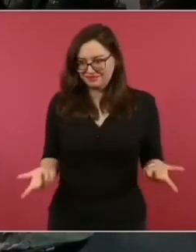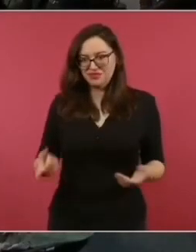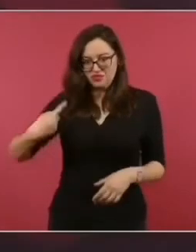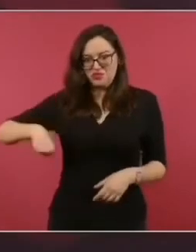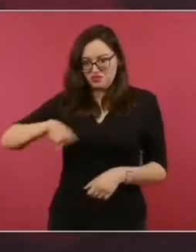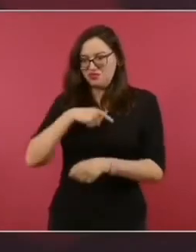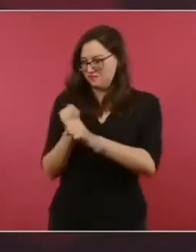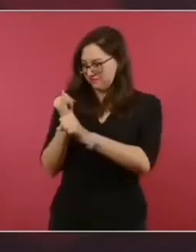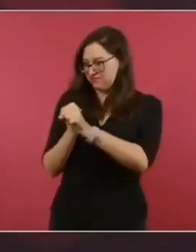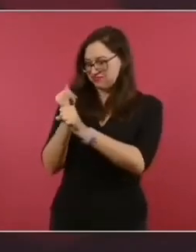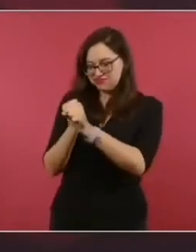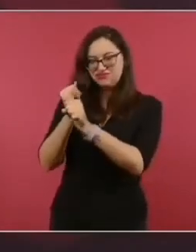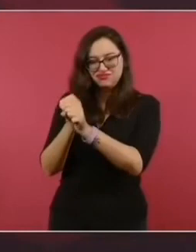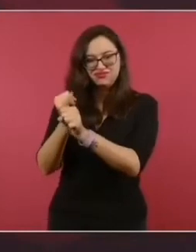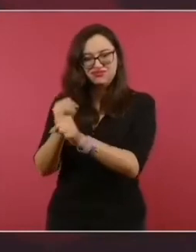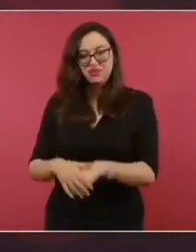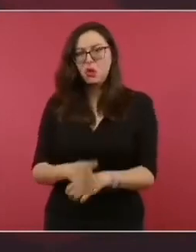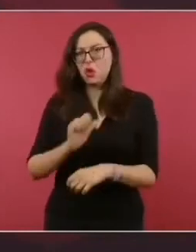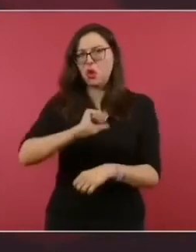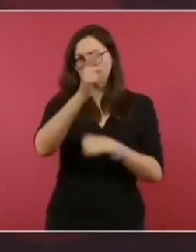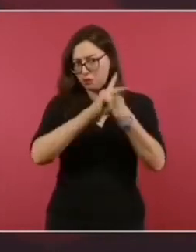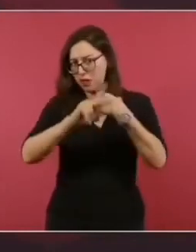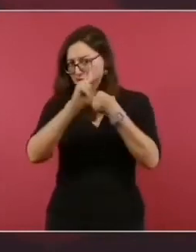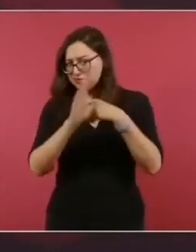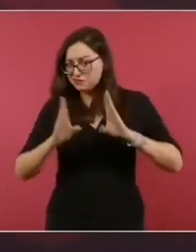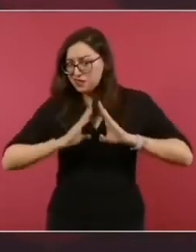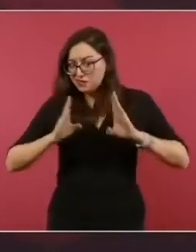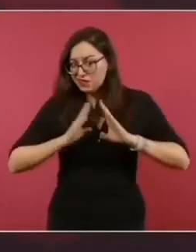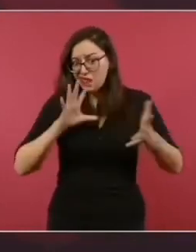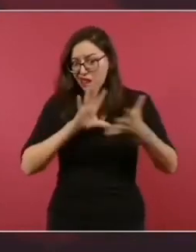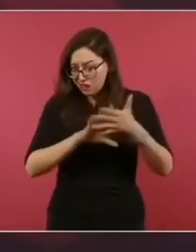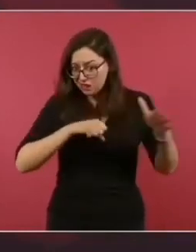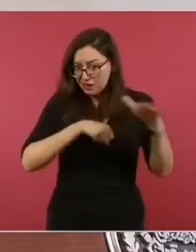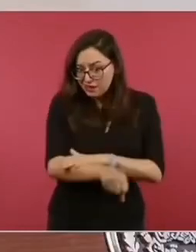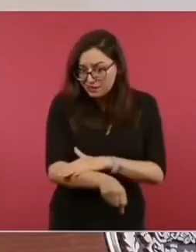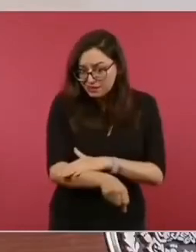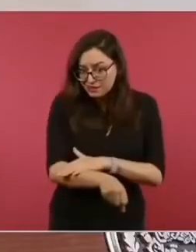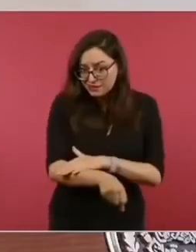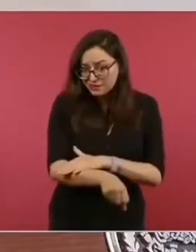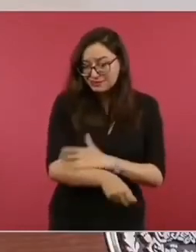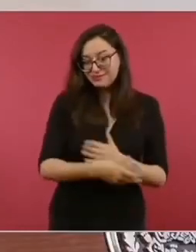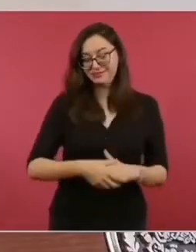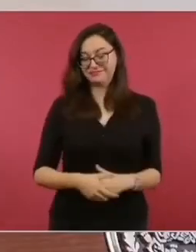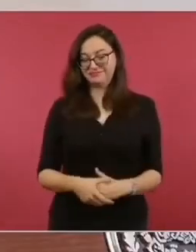se hace eso? Y eso lo hicimos nosotros. O sea, no hay impunidad.